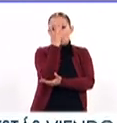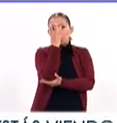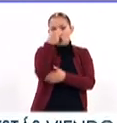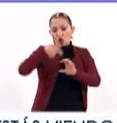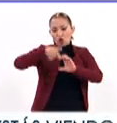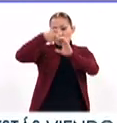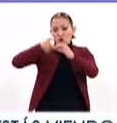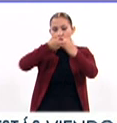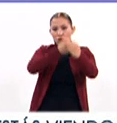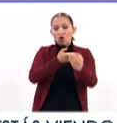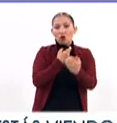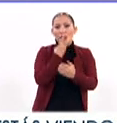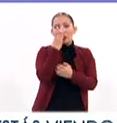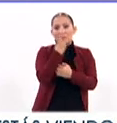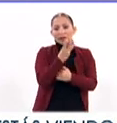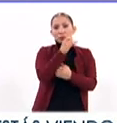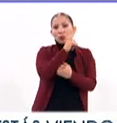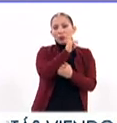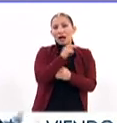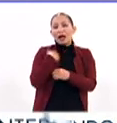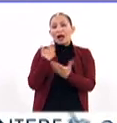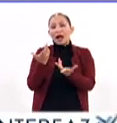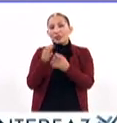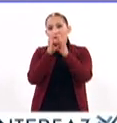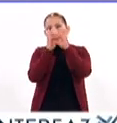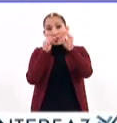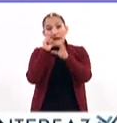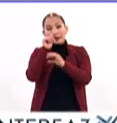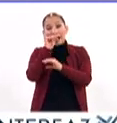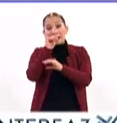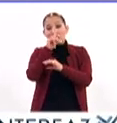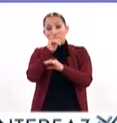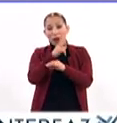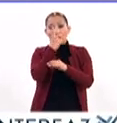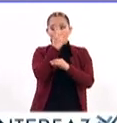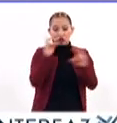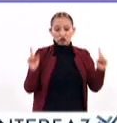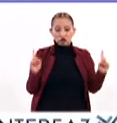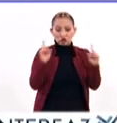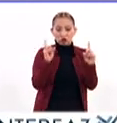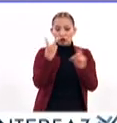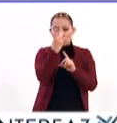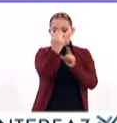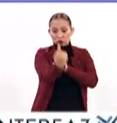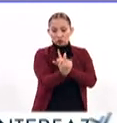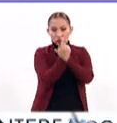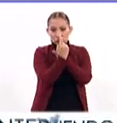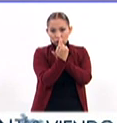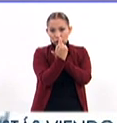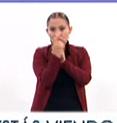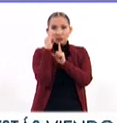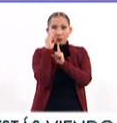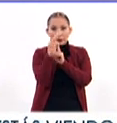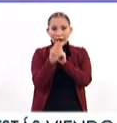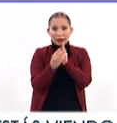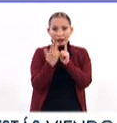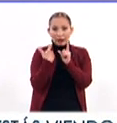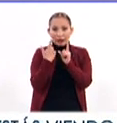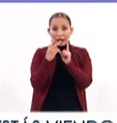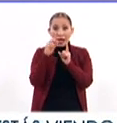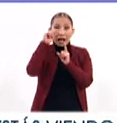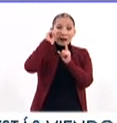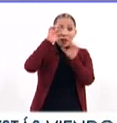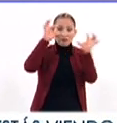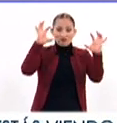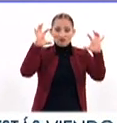que les menciono, 3 de pluma estructural, una de pluma telescópica, 2 de un lado y 2 del otro. Se ve una viga allá